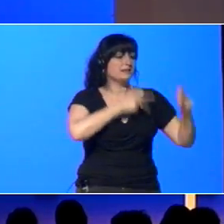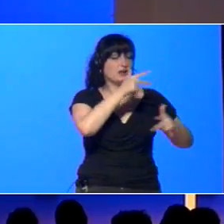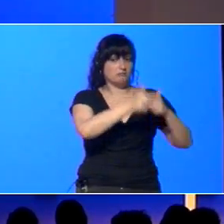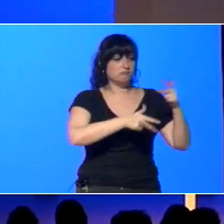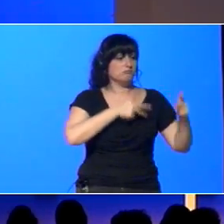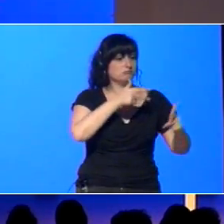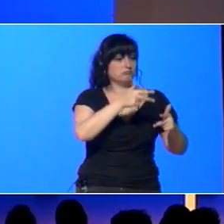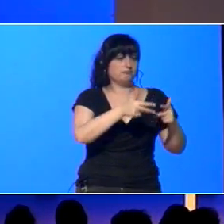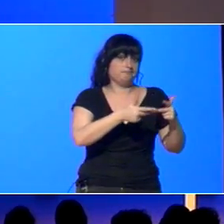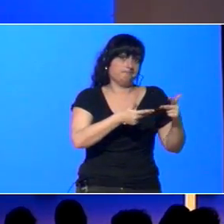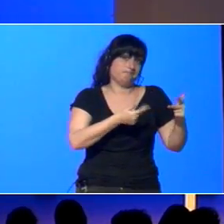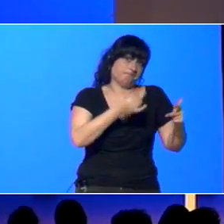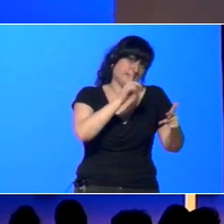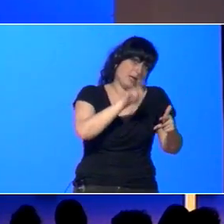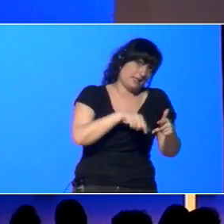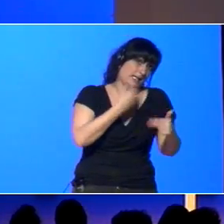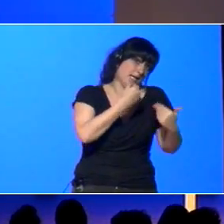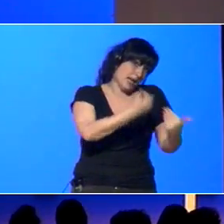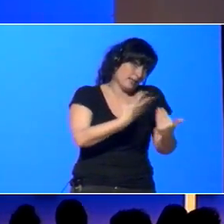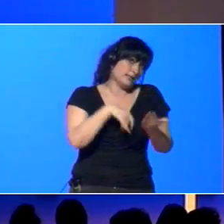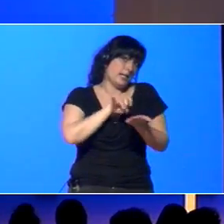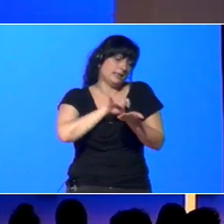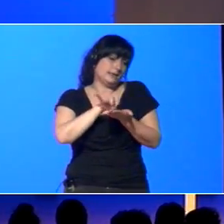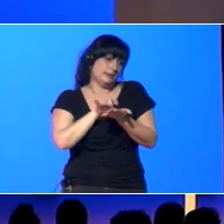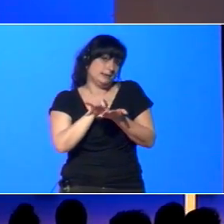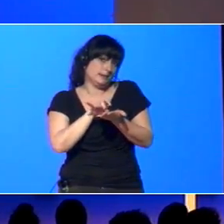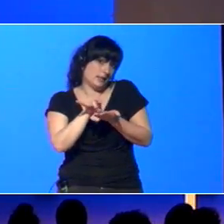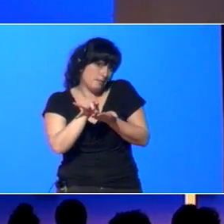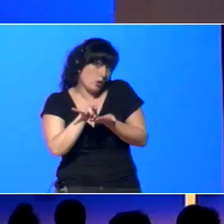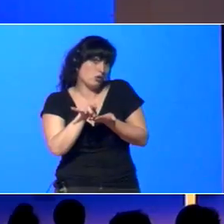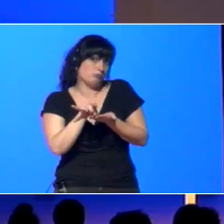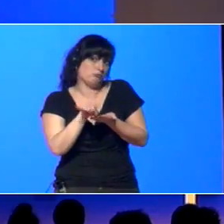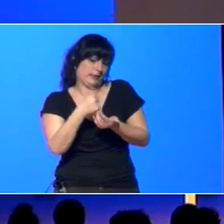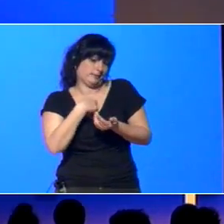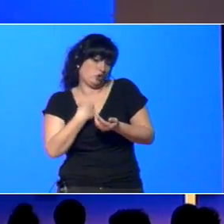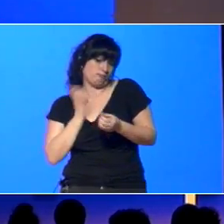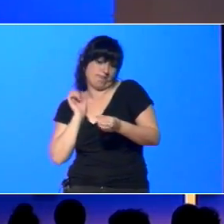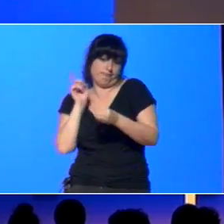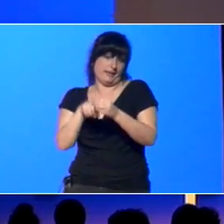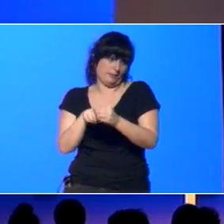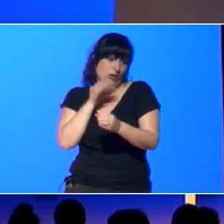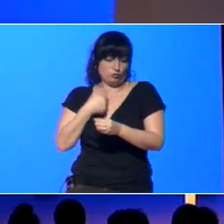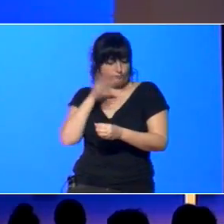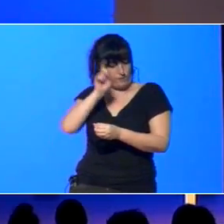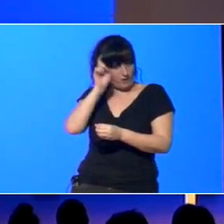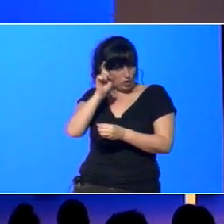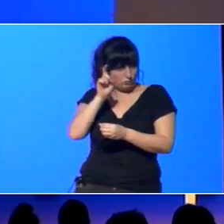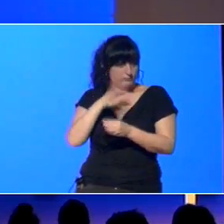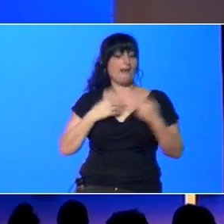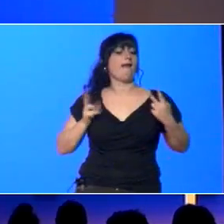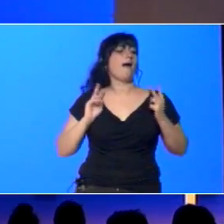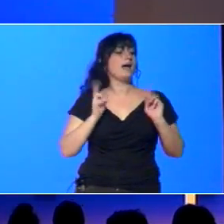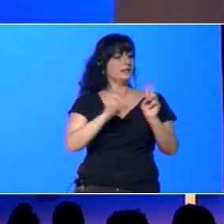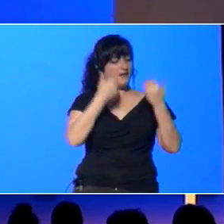a través de un servidor que participo, soy profesor en Quirol N de Actividad Física y Discapacidad, nos ponemos en